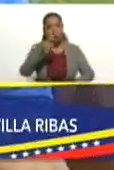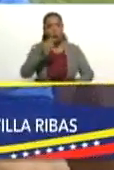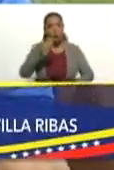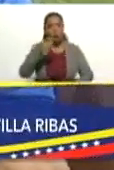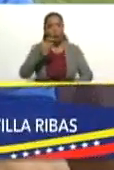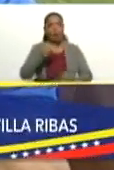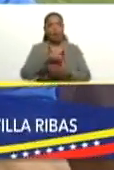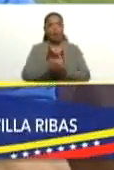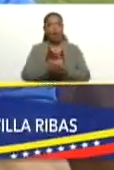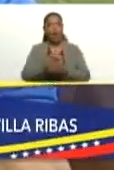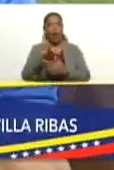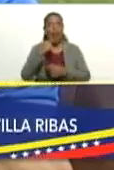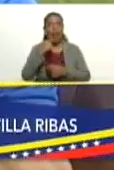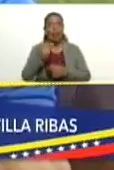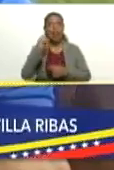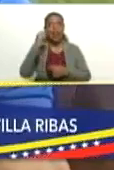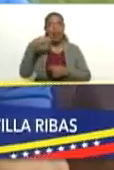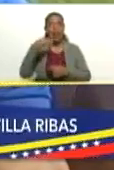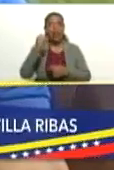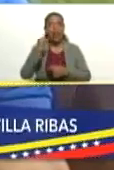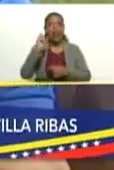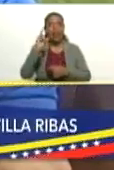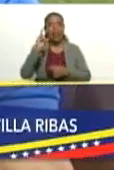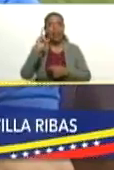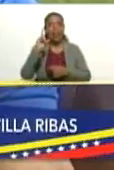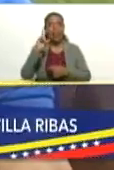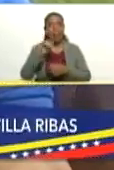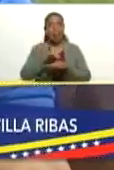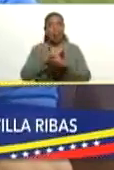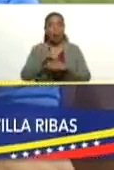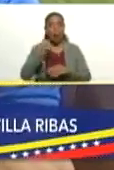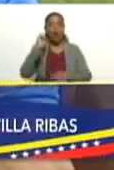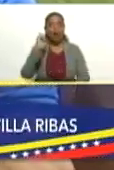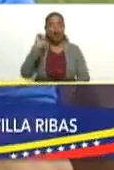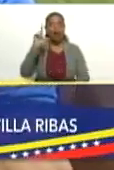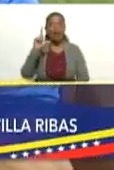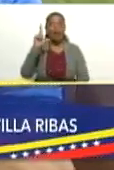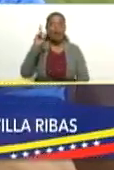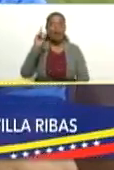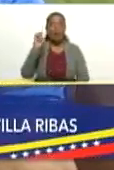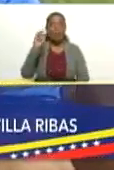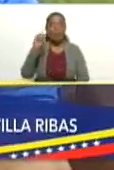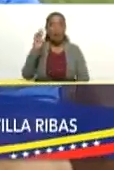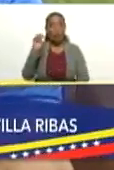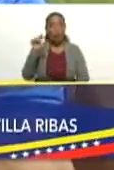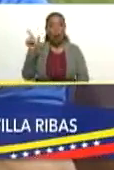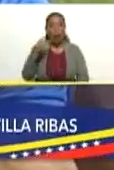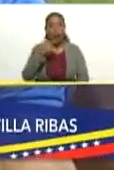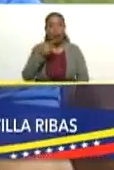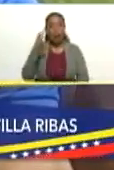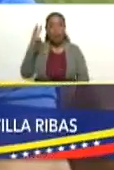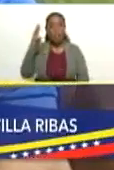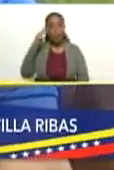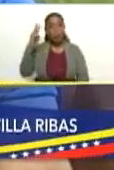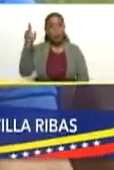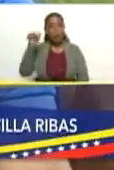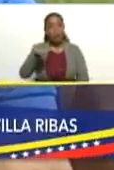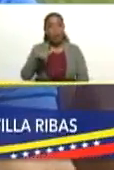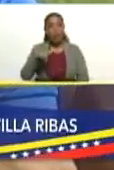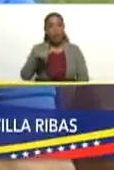Moisés, a él le dicen Ildemaro, pero aquí lo conocemos como Moisés Villarruel Arismendi. Es de acá, su pai es de acá, de